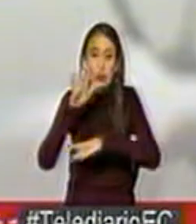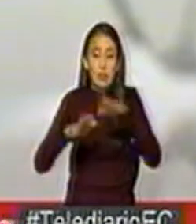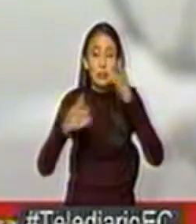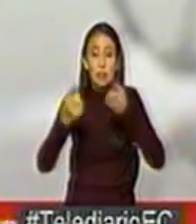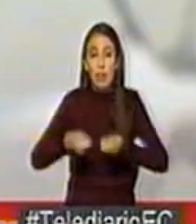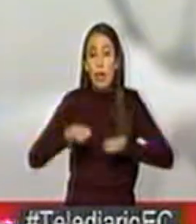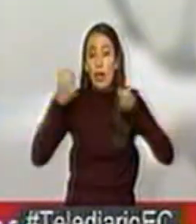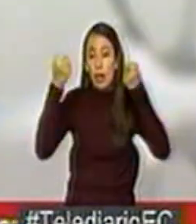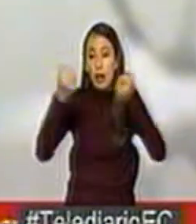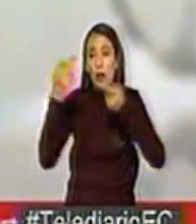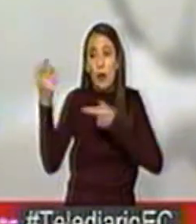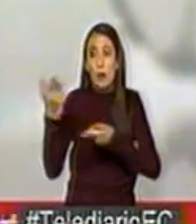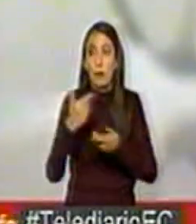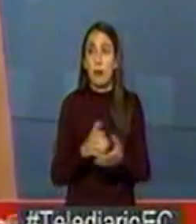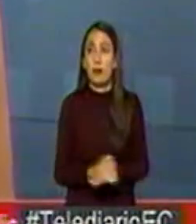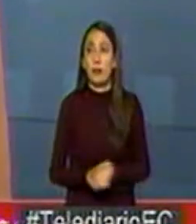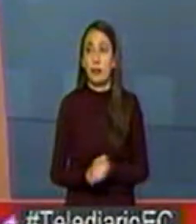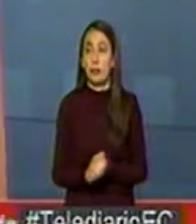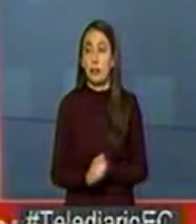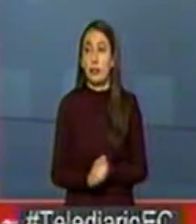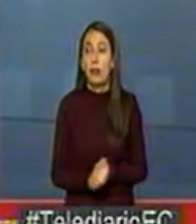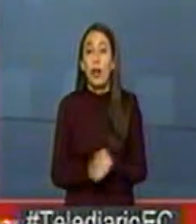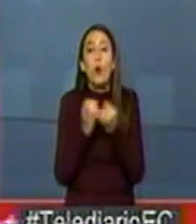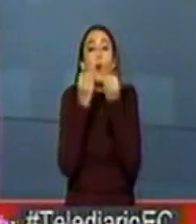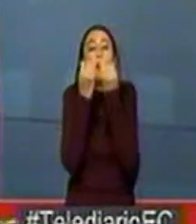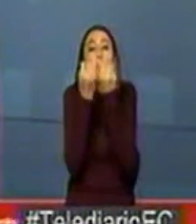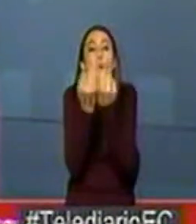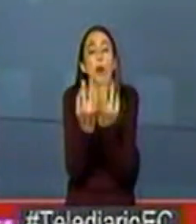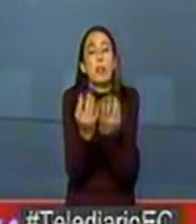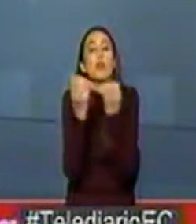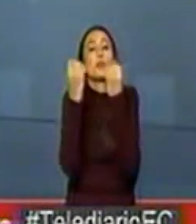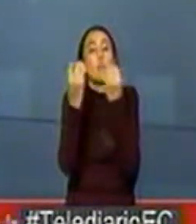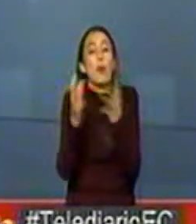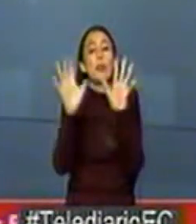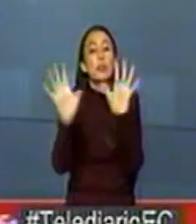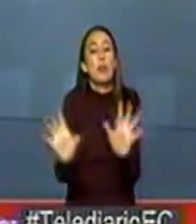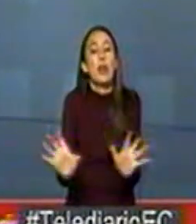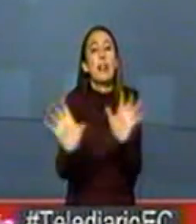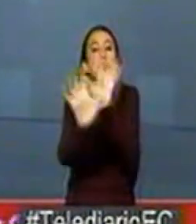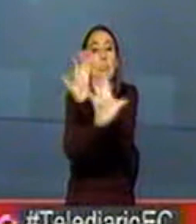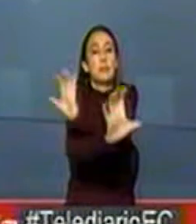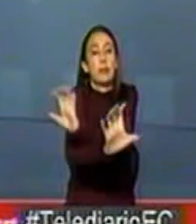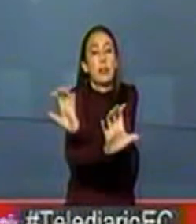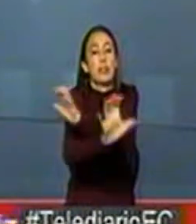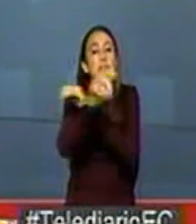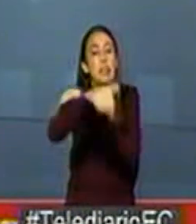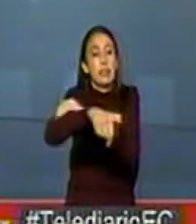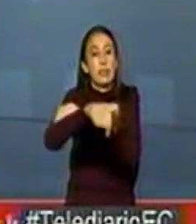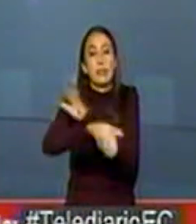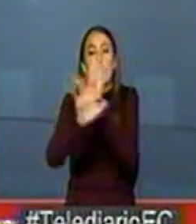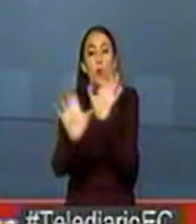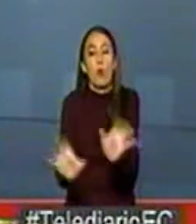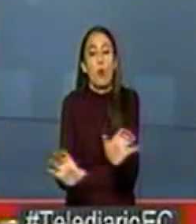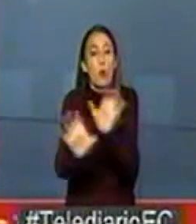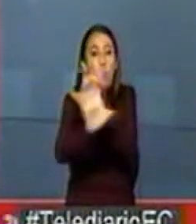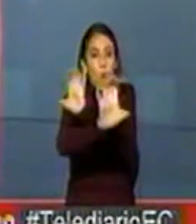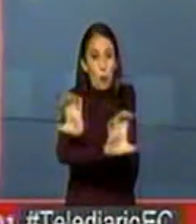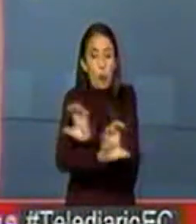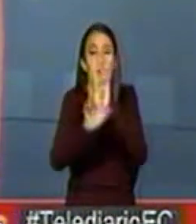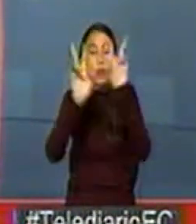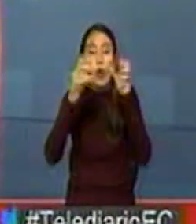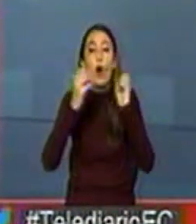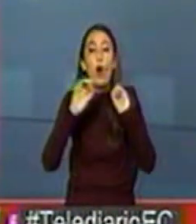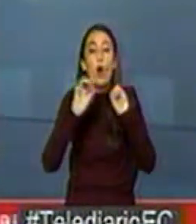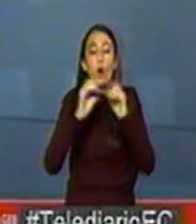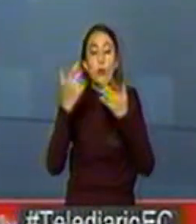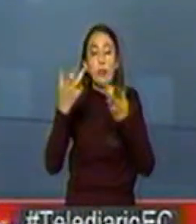de la vida. ¿Cuántos trasplantes se han hecho en nuestro país? ¿Cómo están las cifras en cuanto a donación